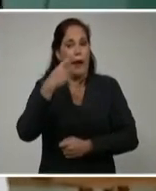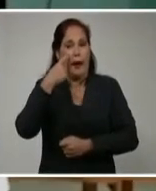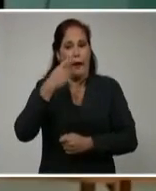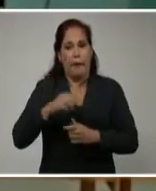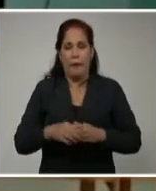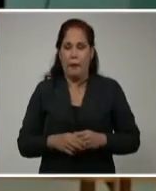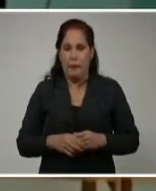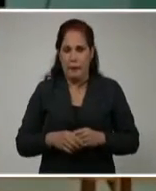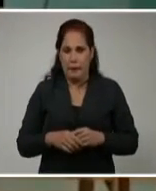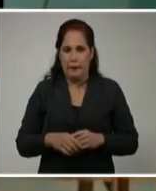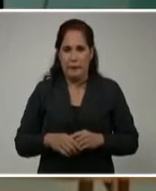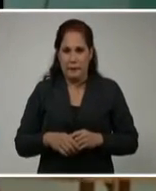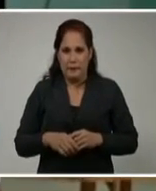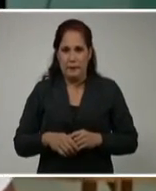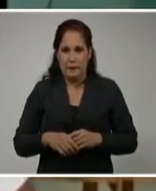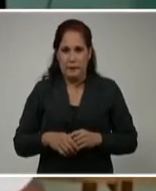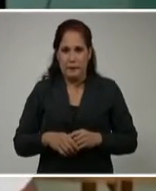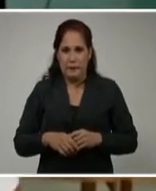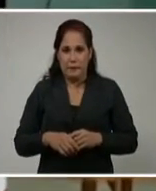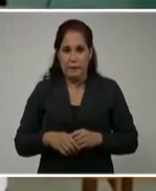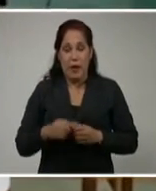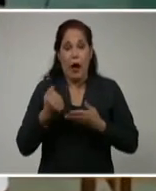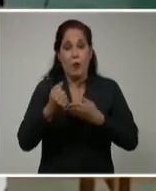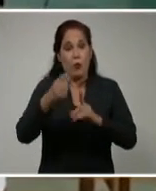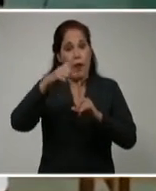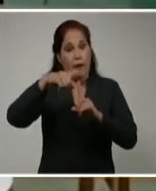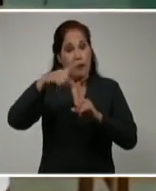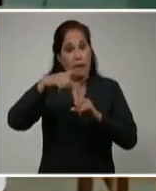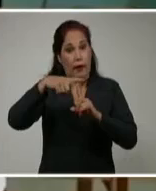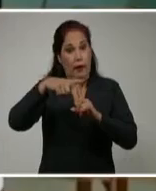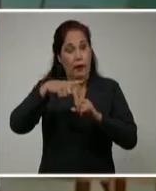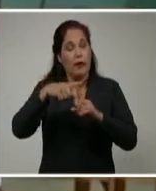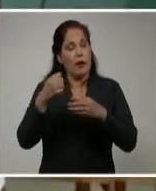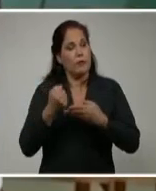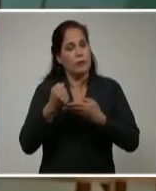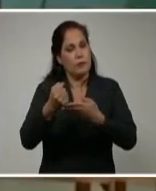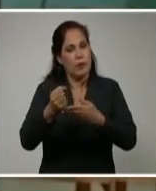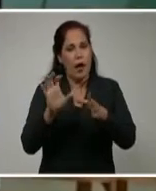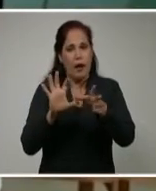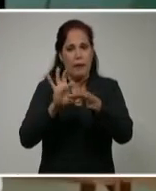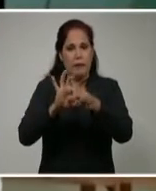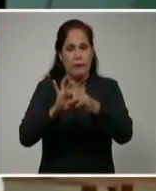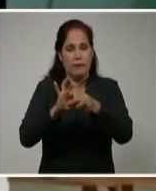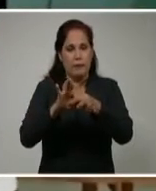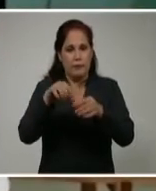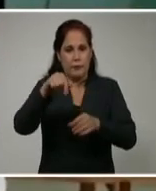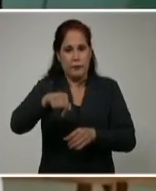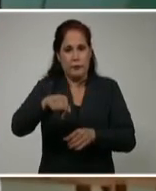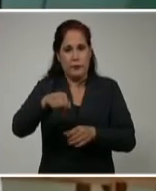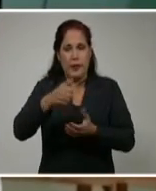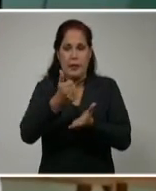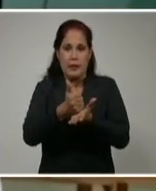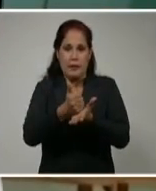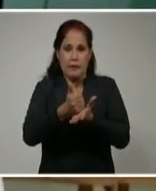ambas selecciones. Con la asistencia técnica de Alexis García Cairo, te devuelvo la señal a nuestros estudios centrales en La Habana.